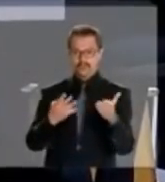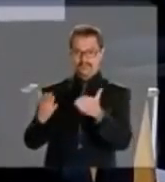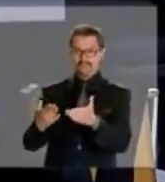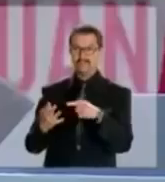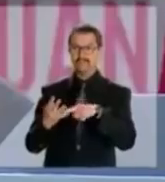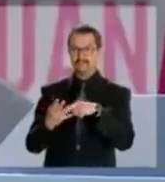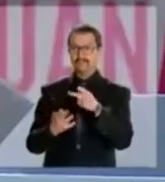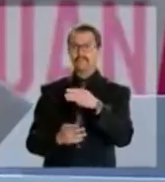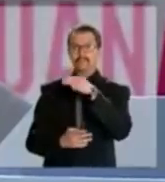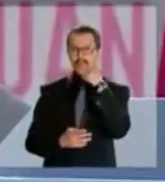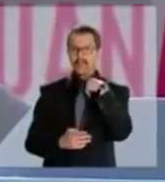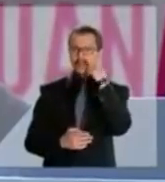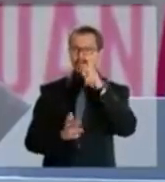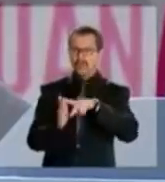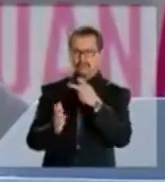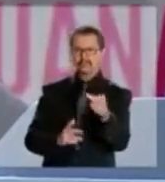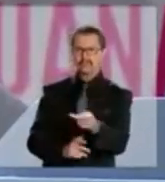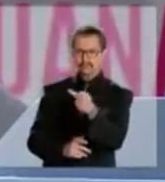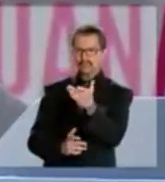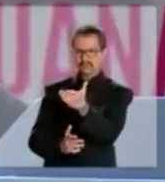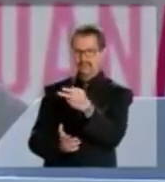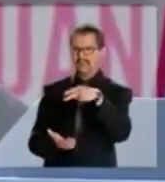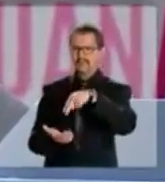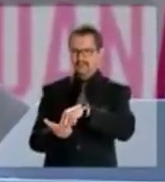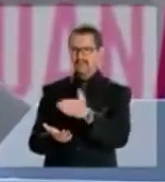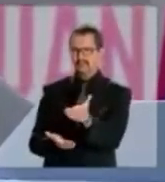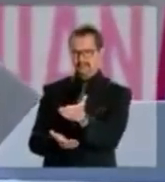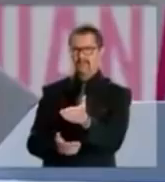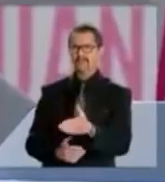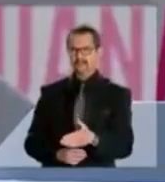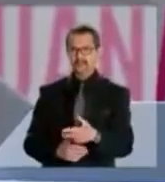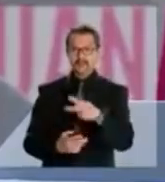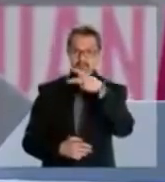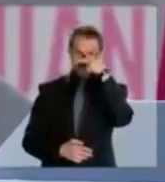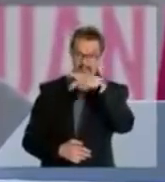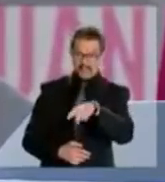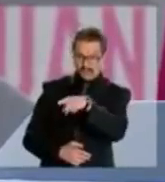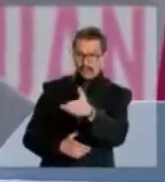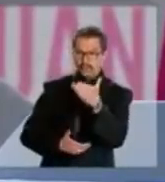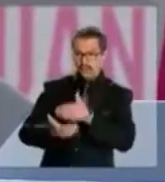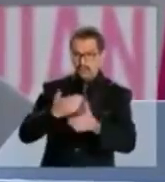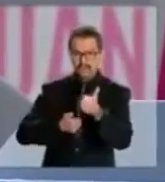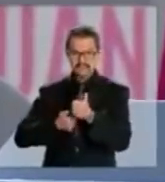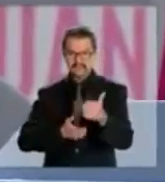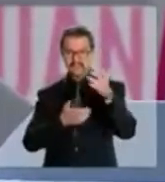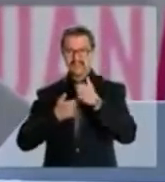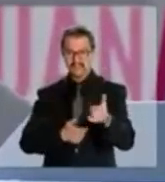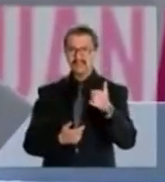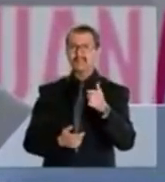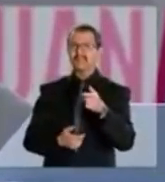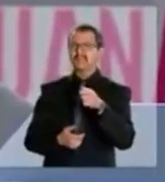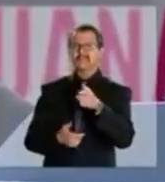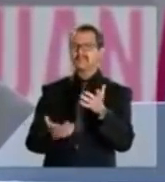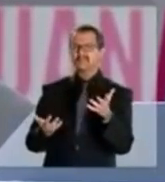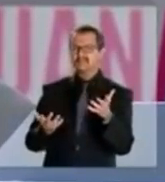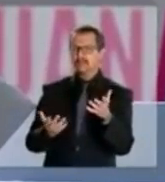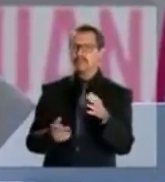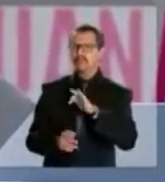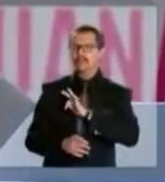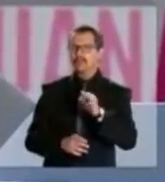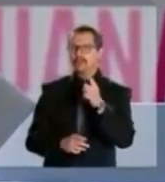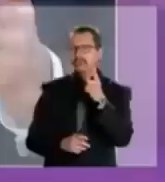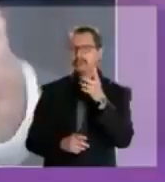acciones concretas para reorientar la exportación mexicana con el fin de reducir el impacto económico